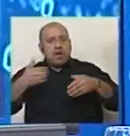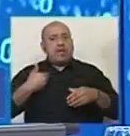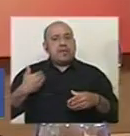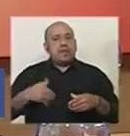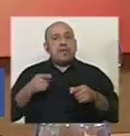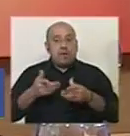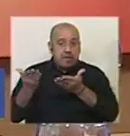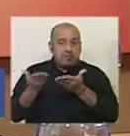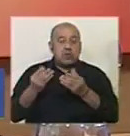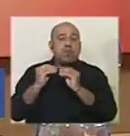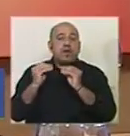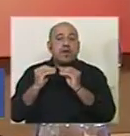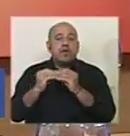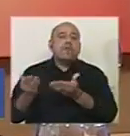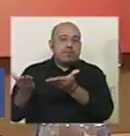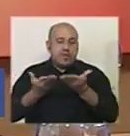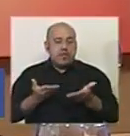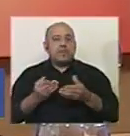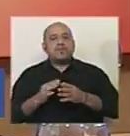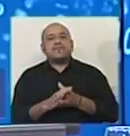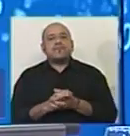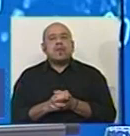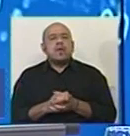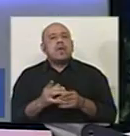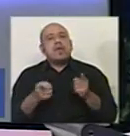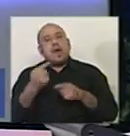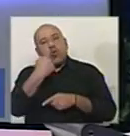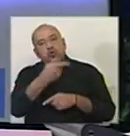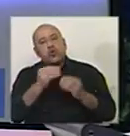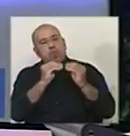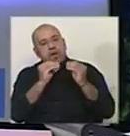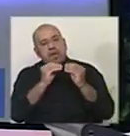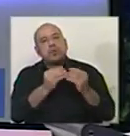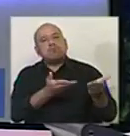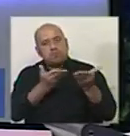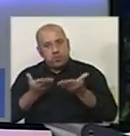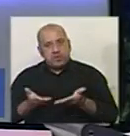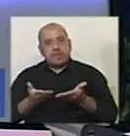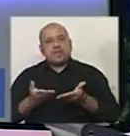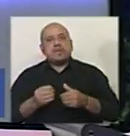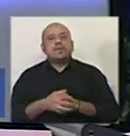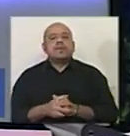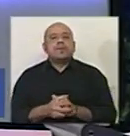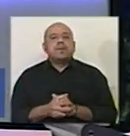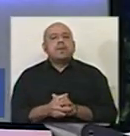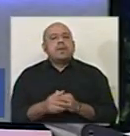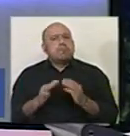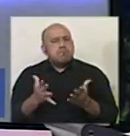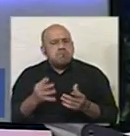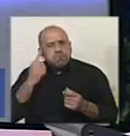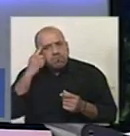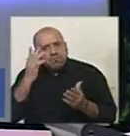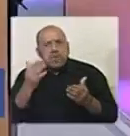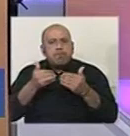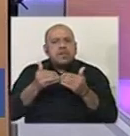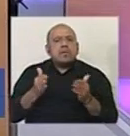Álvaro Padrón. Álvaro, bienvenido nuevamente. Muchas gracias, Maxi. Y a Ricardo Galarza. Ricardo, otra vez en 7.000 millones. Muchas gracias. ¿Por dónde les parece empezar